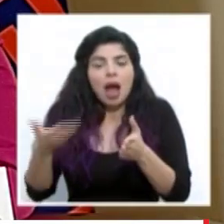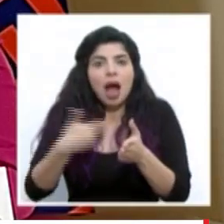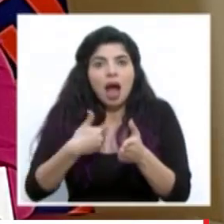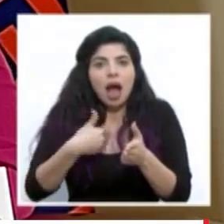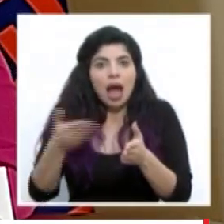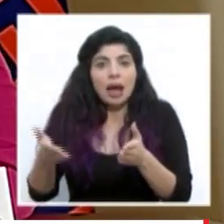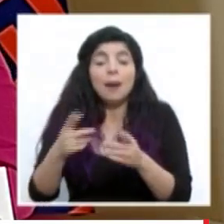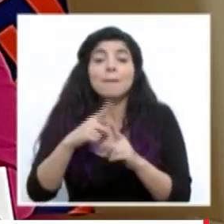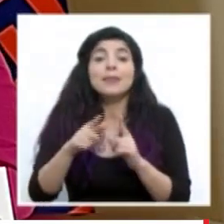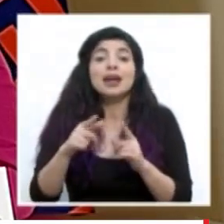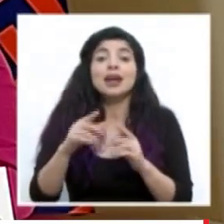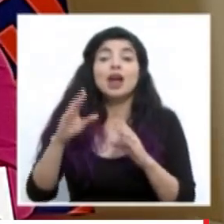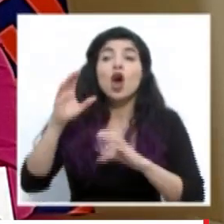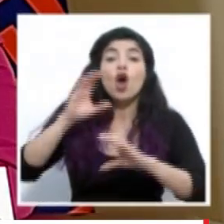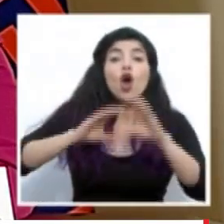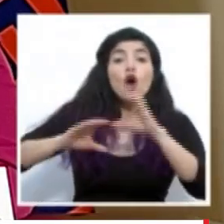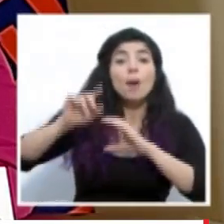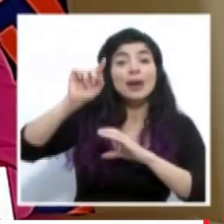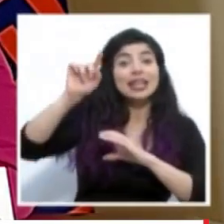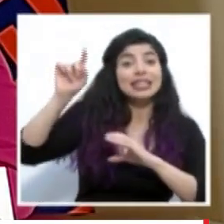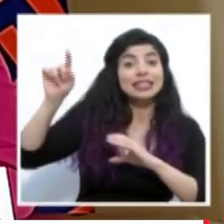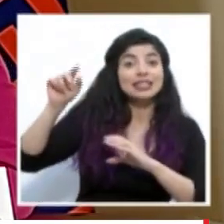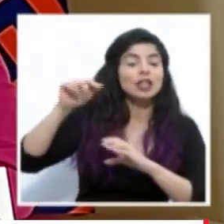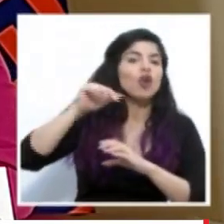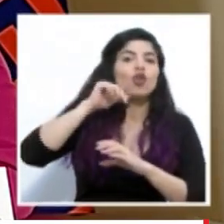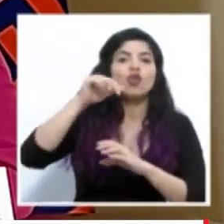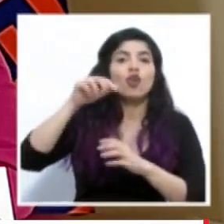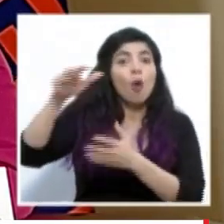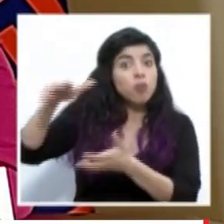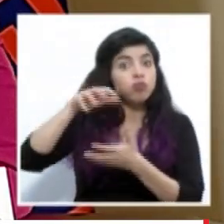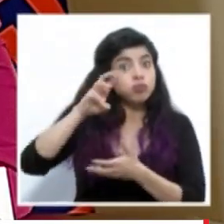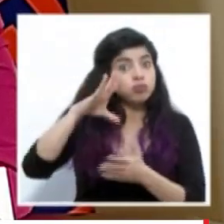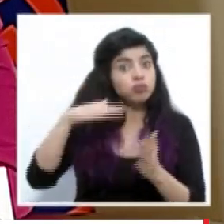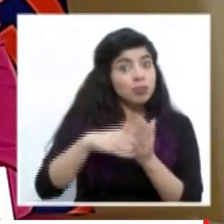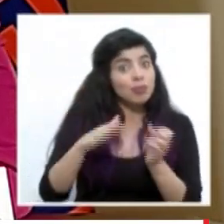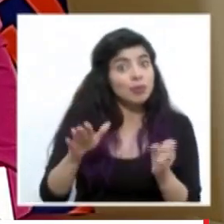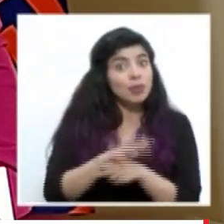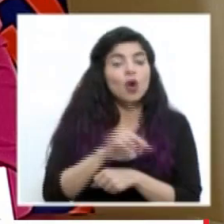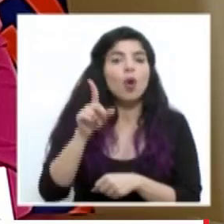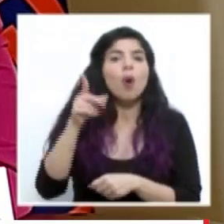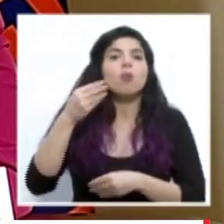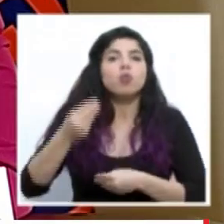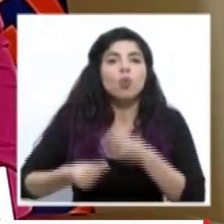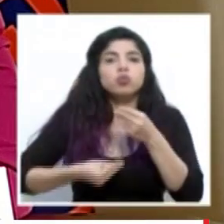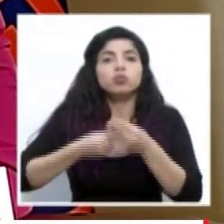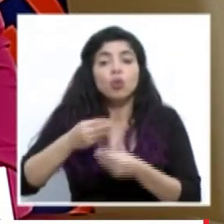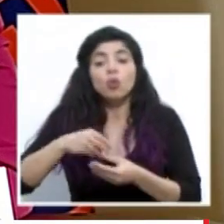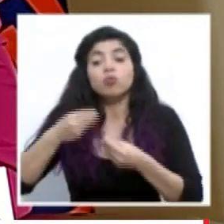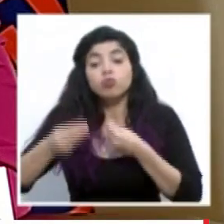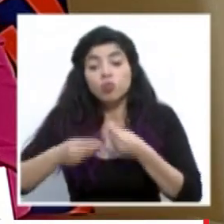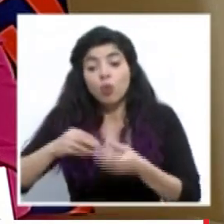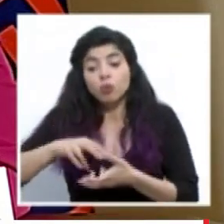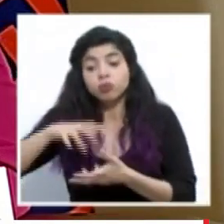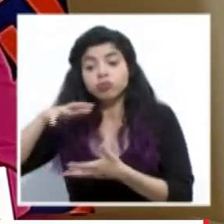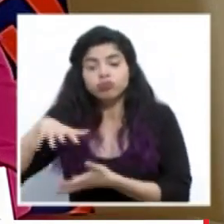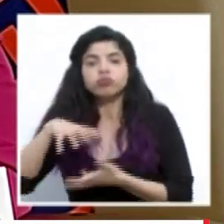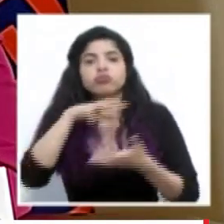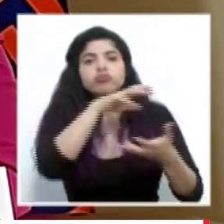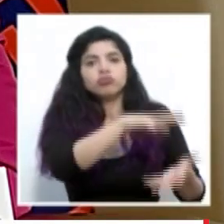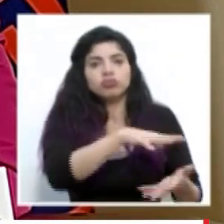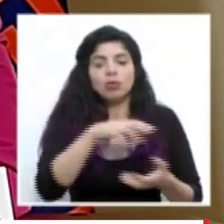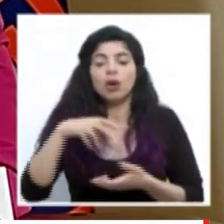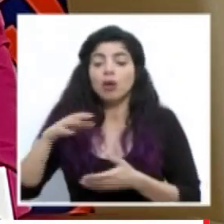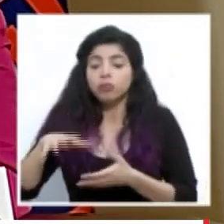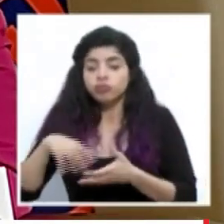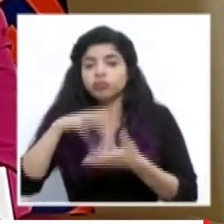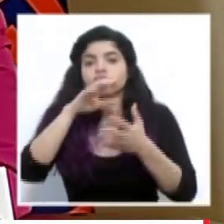disponibles, pero las casas comerciales no entregan las 65,000 porque van produciendo y conforme van produciendo las